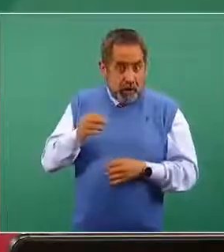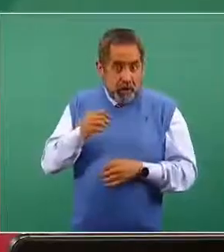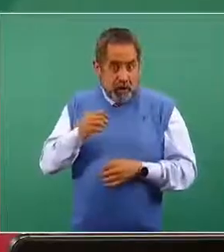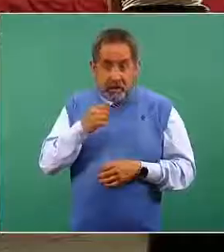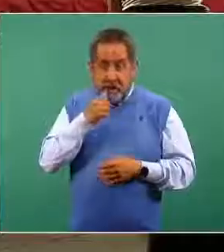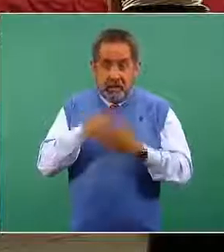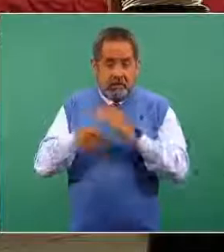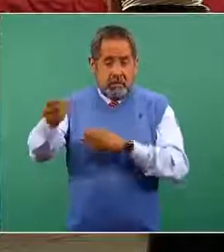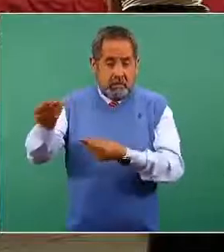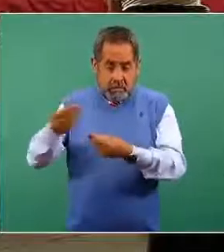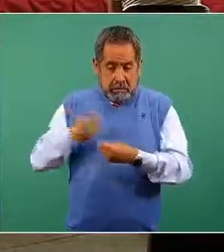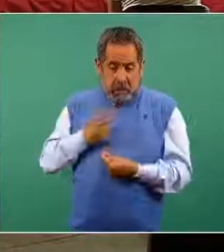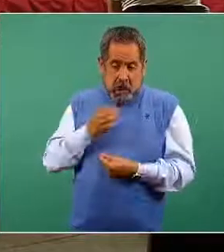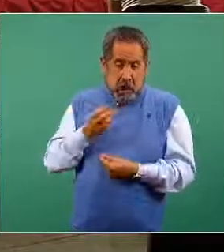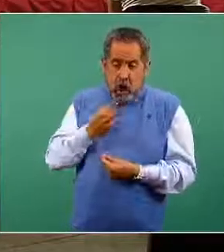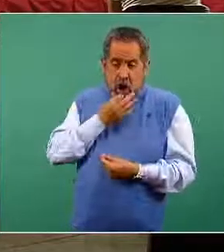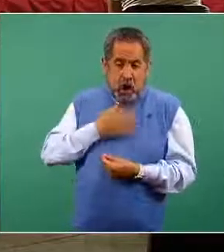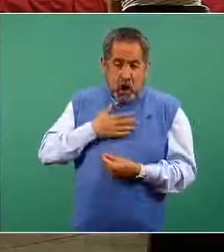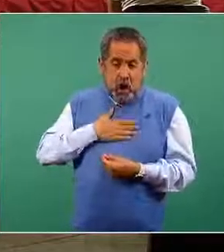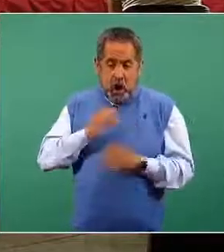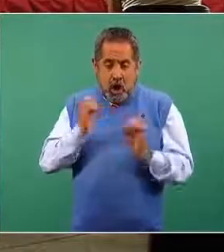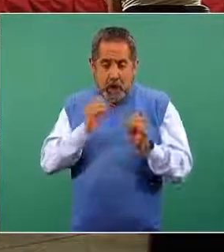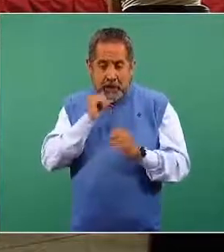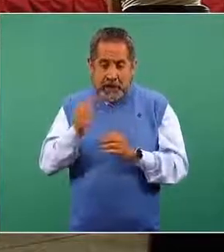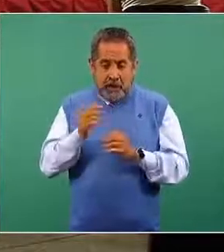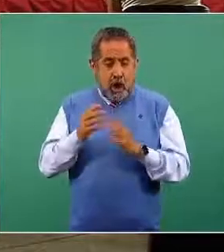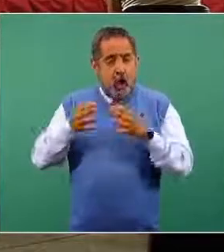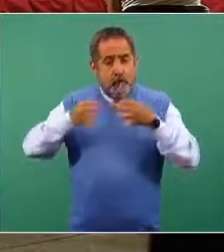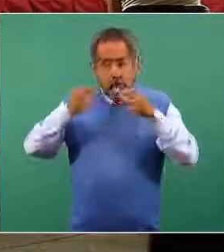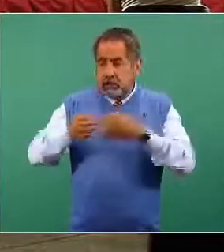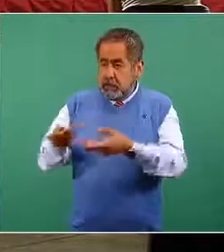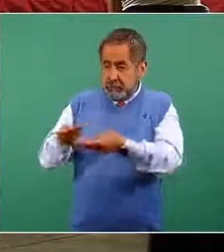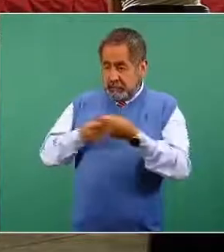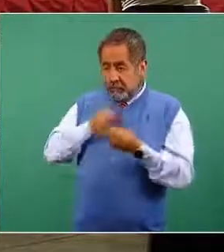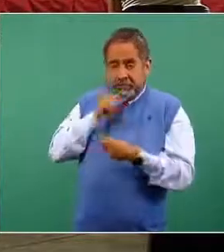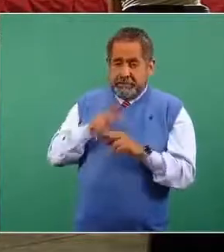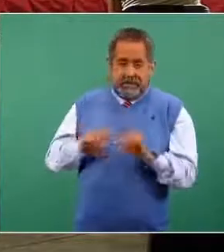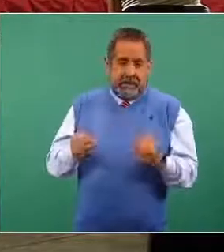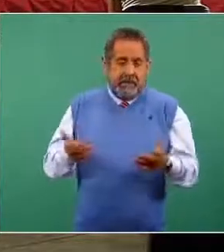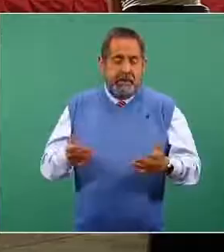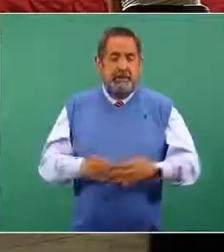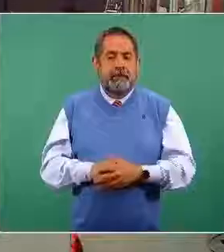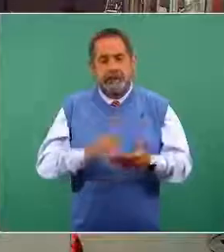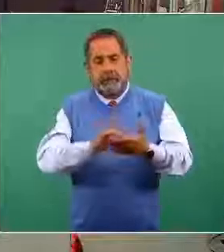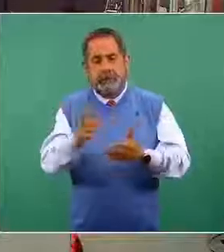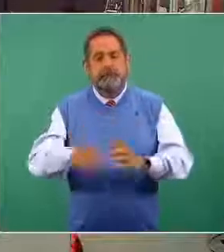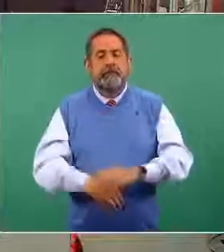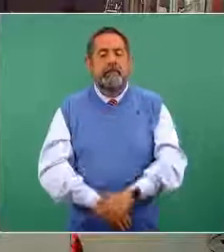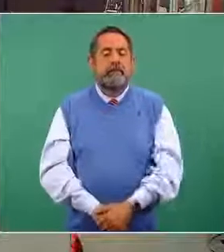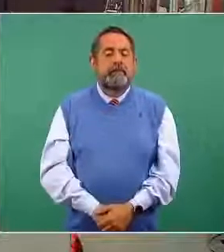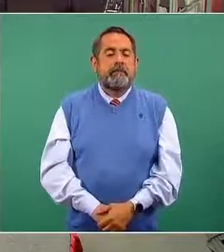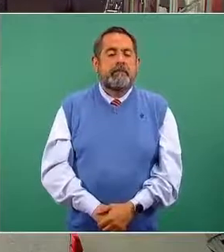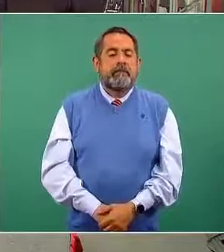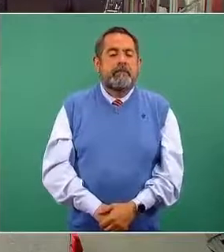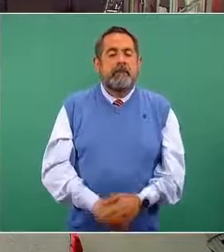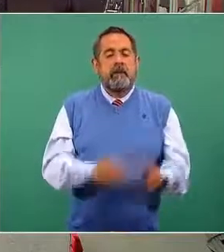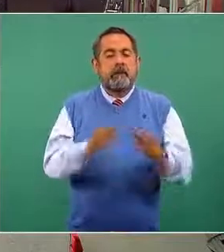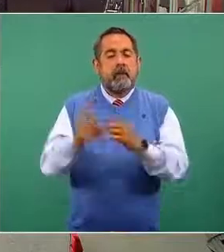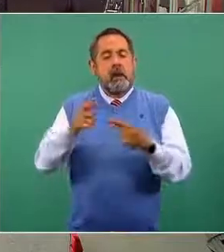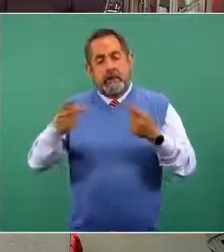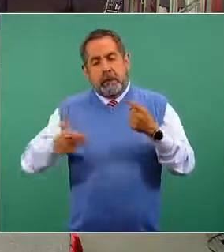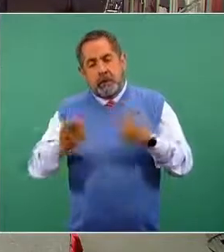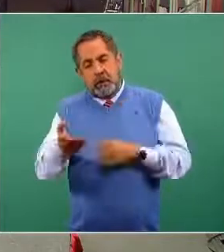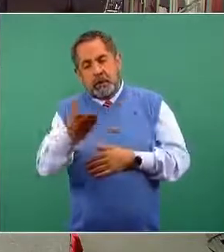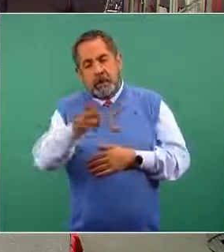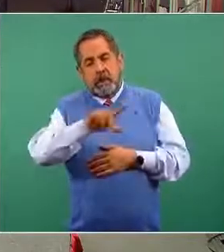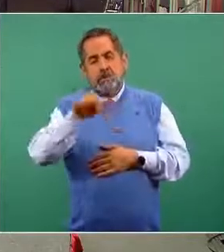denuncias porque no han llegado las notificaciones a los domicilios oficiales que corresponden. Muchas gracias. Vamos a atender aquí una pregunta,